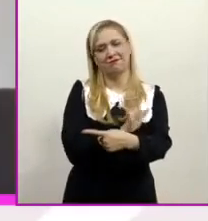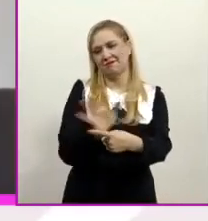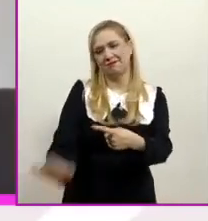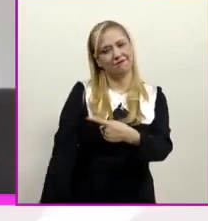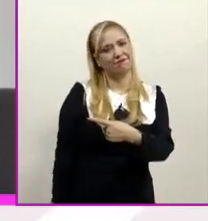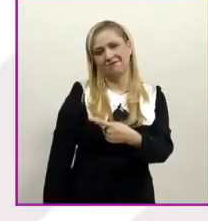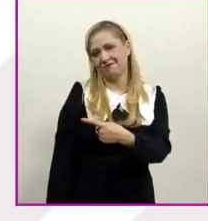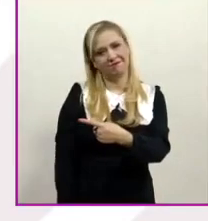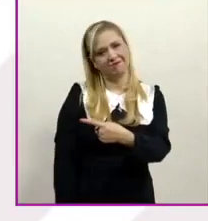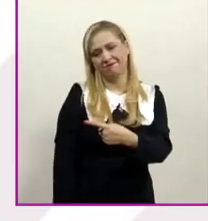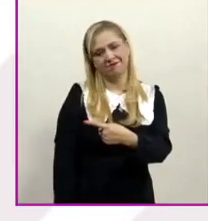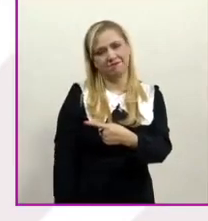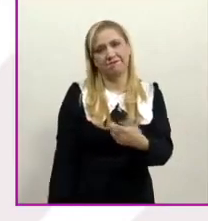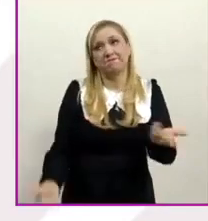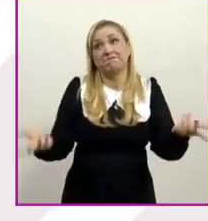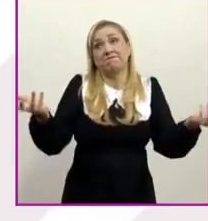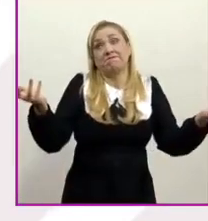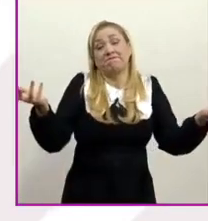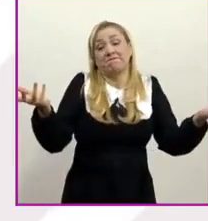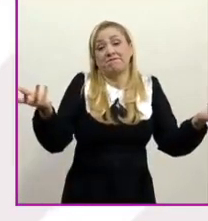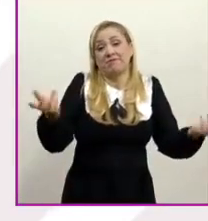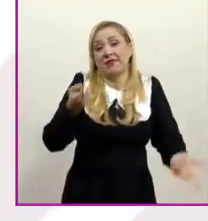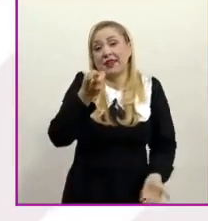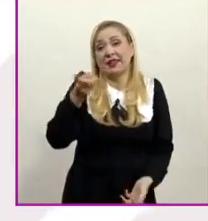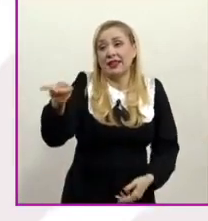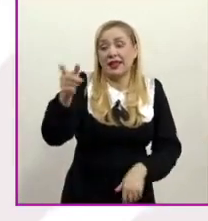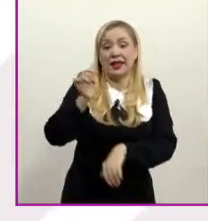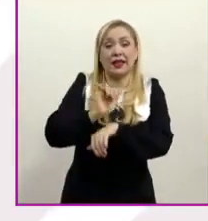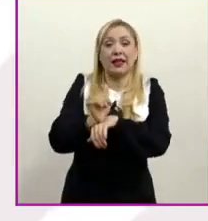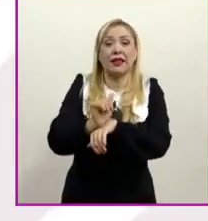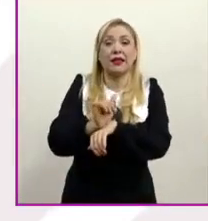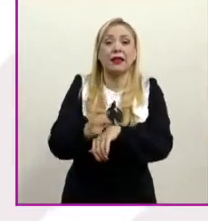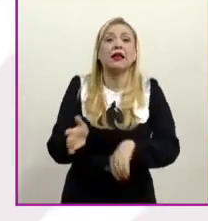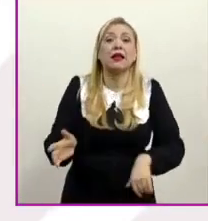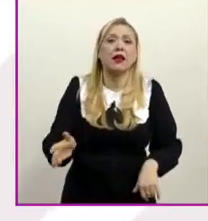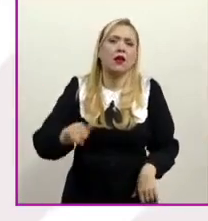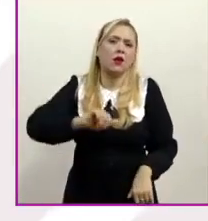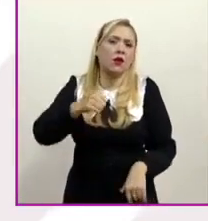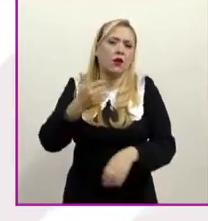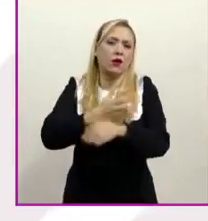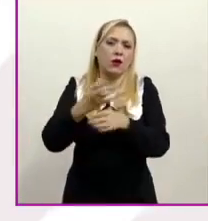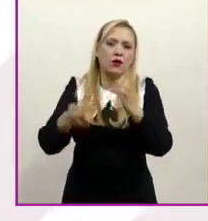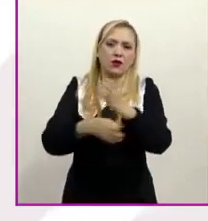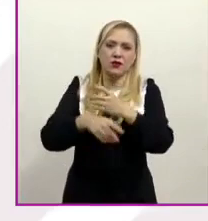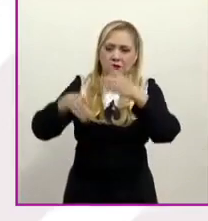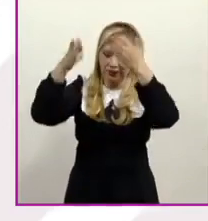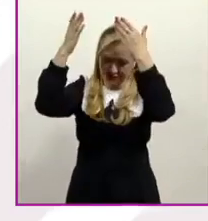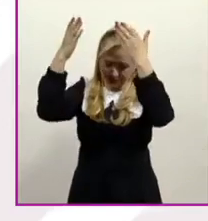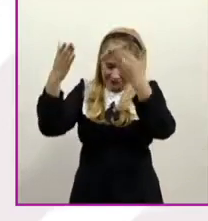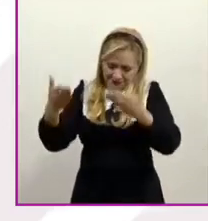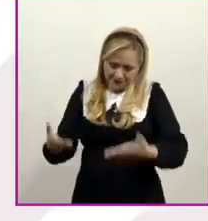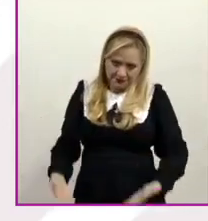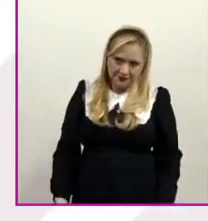que escogieron. Lo que pasa es que ahí en esa actriz se atravesaban otros